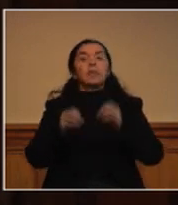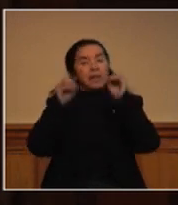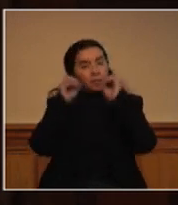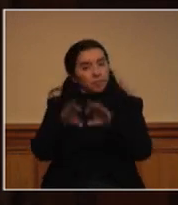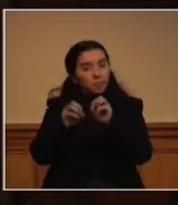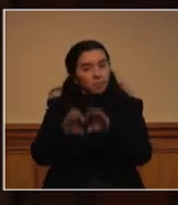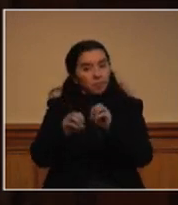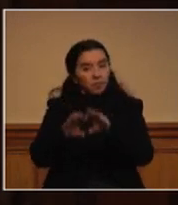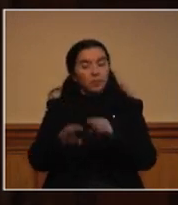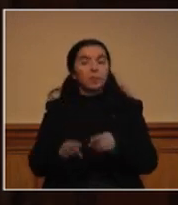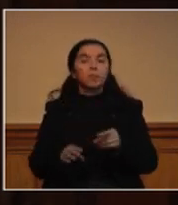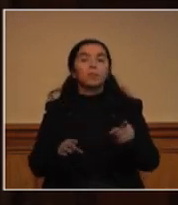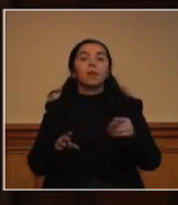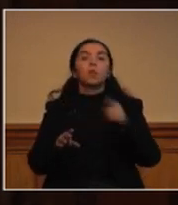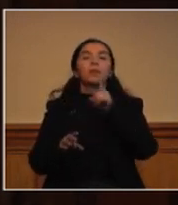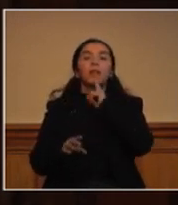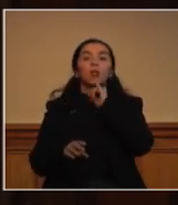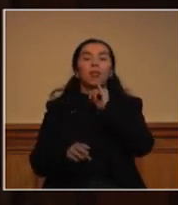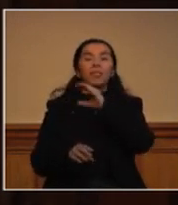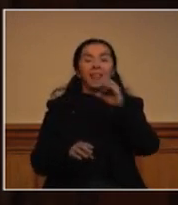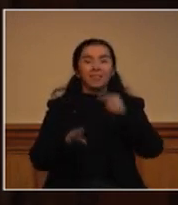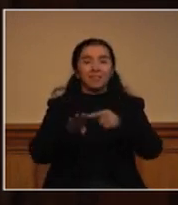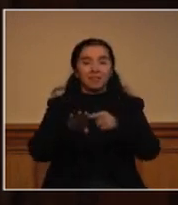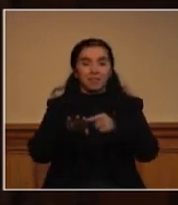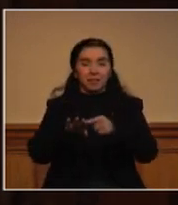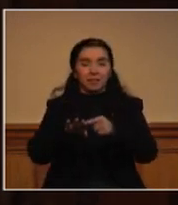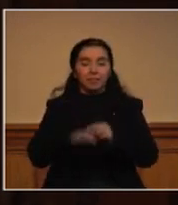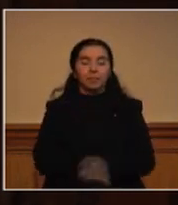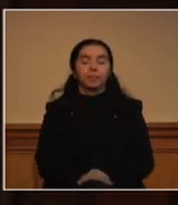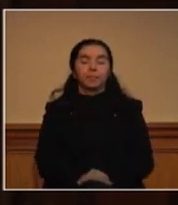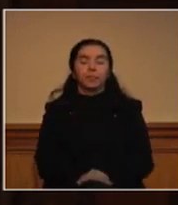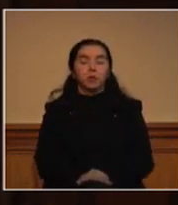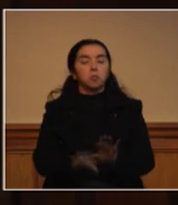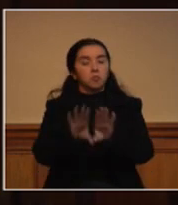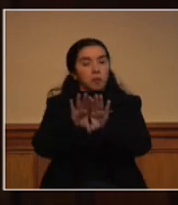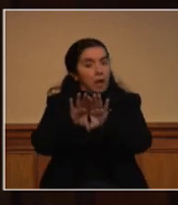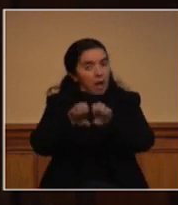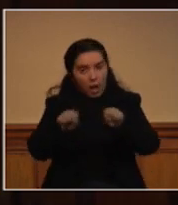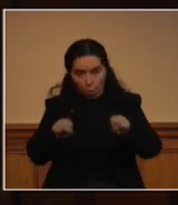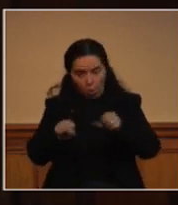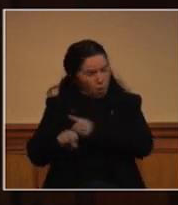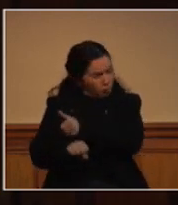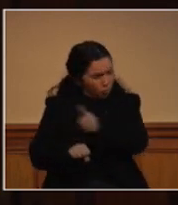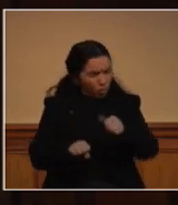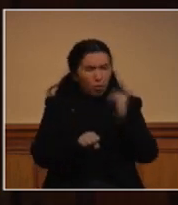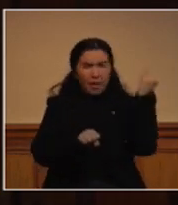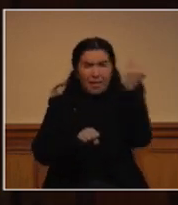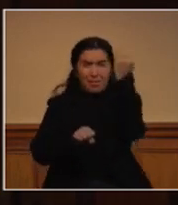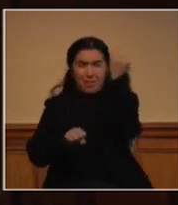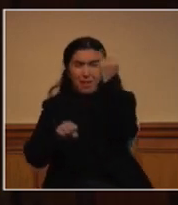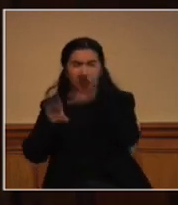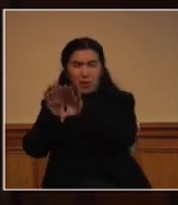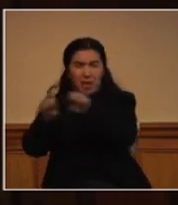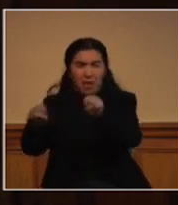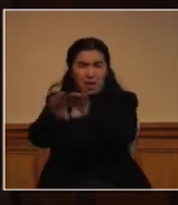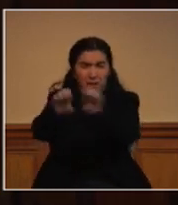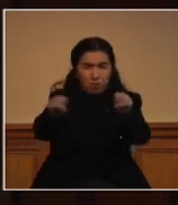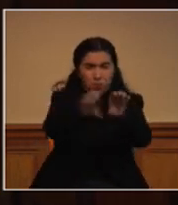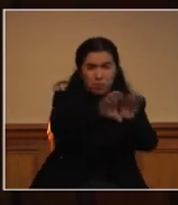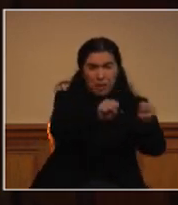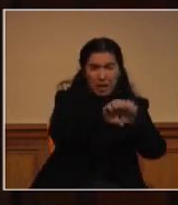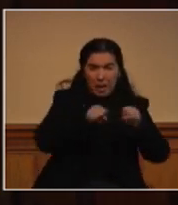capacitación por medio de las TIC. Todos estos acuerdos internacionales a partir